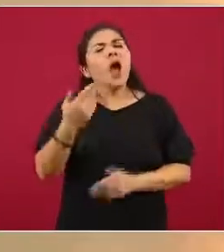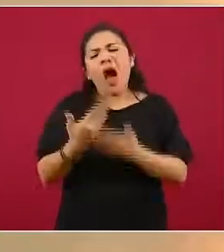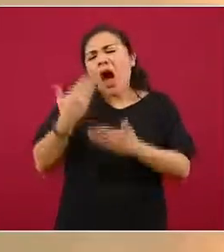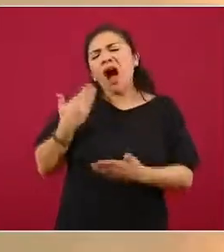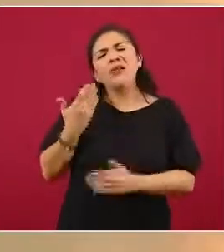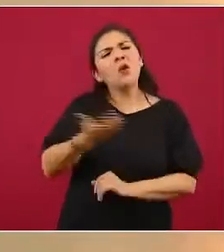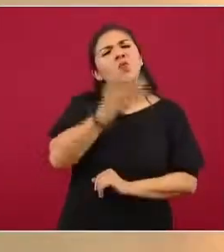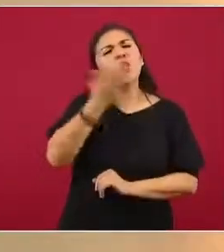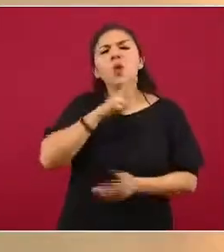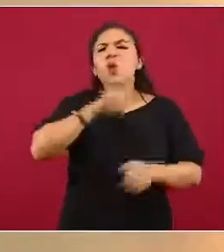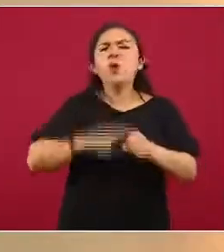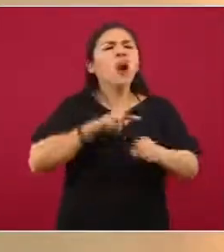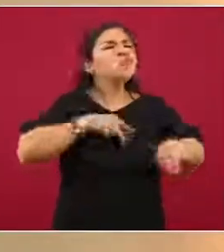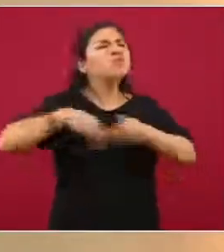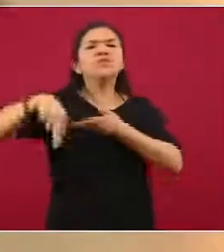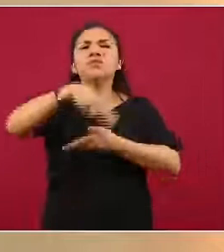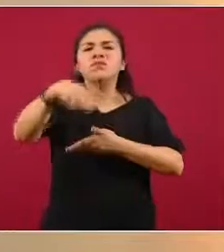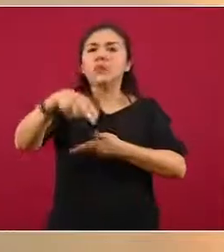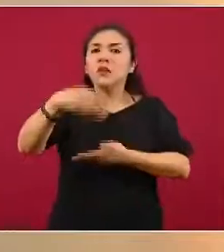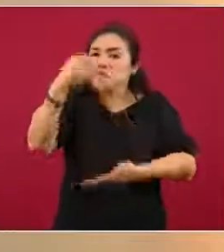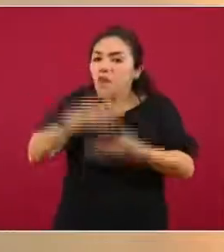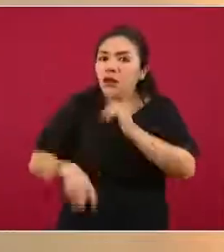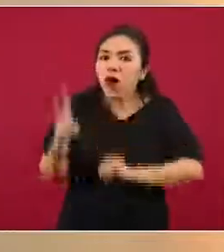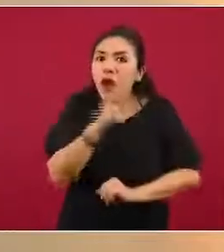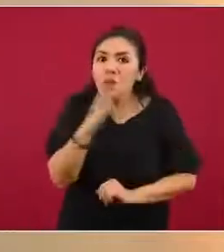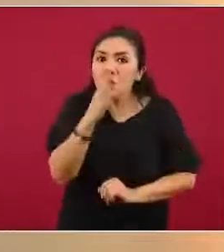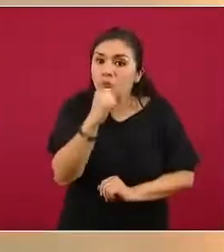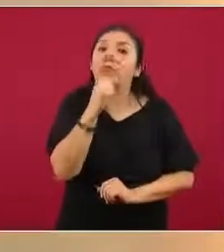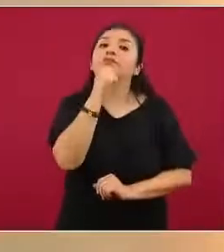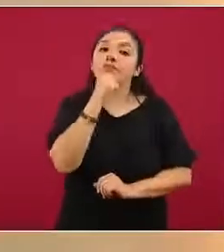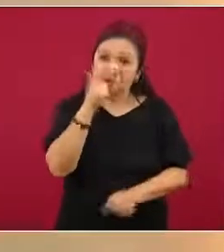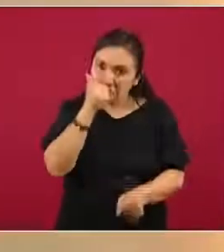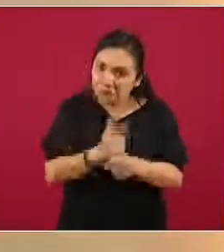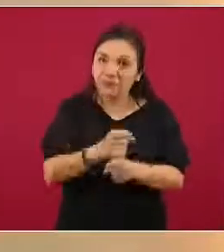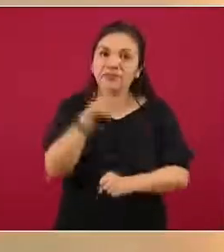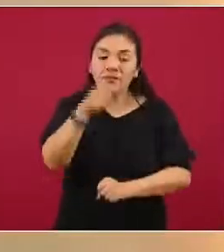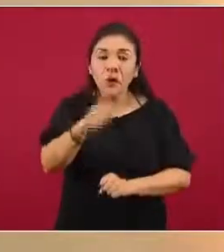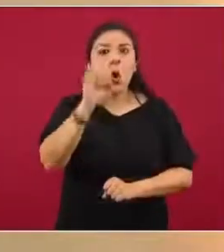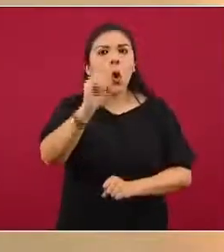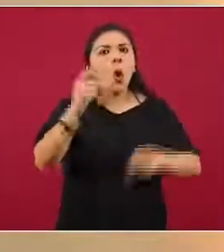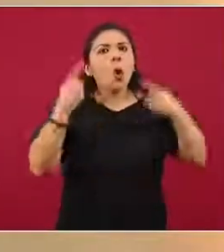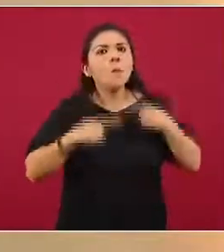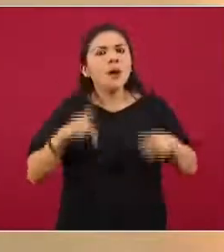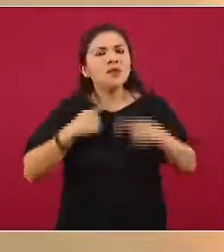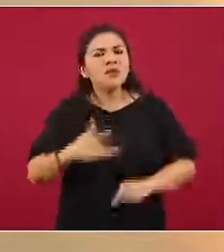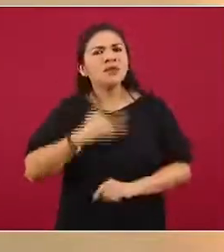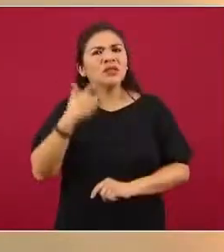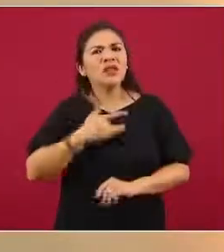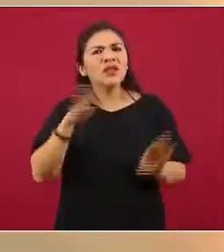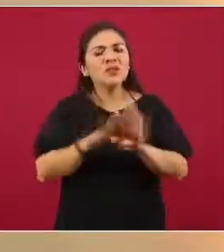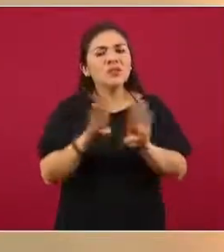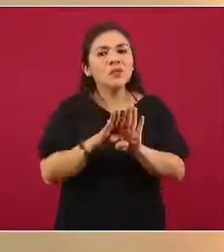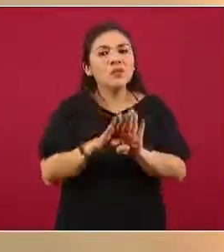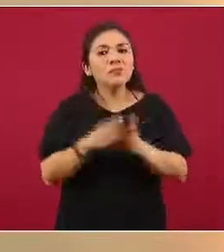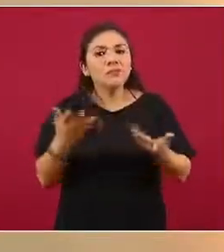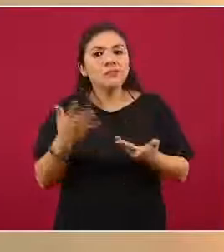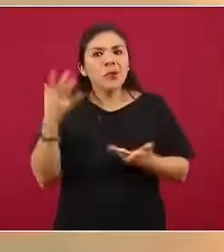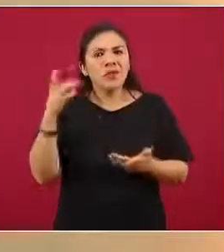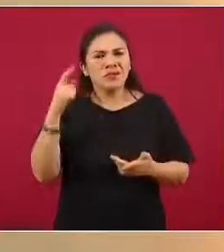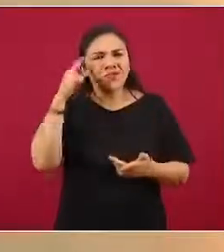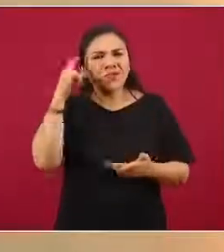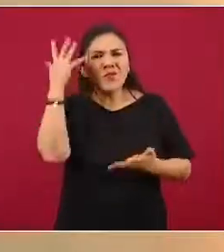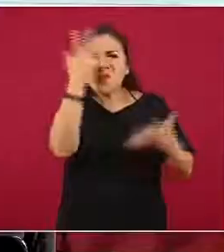pues no es así. También puede darse el detalle de que una persona pues presente ciertos datos de